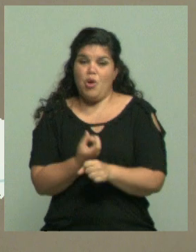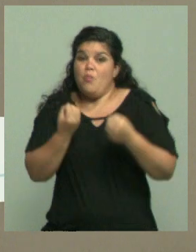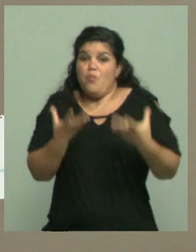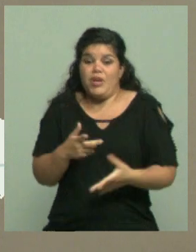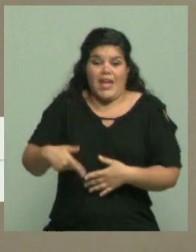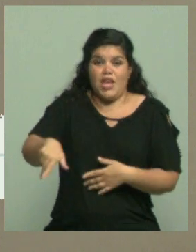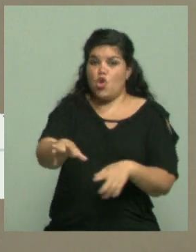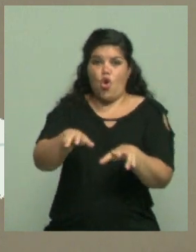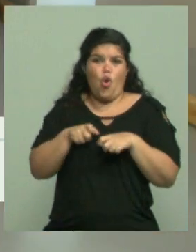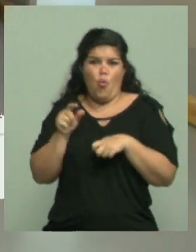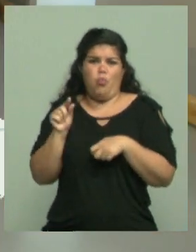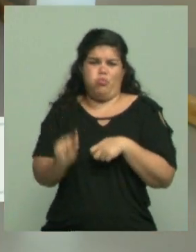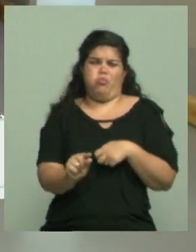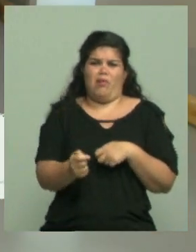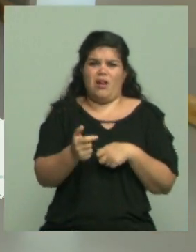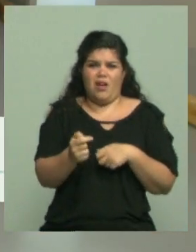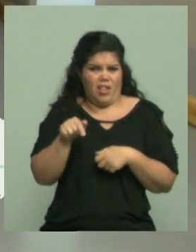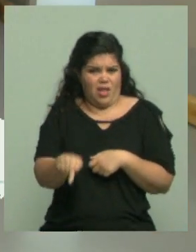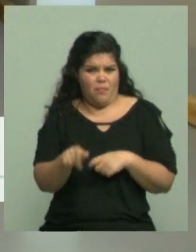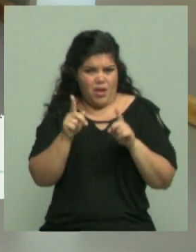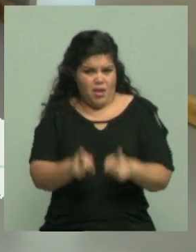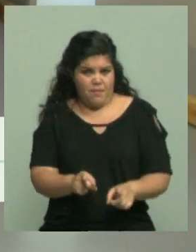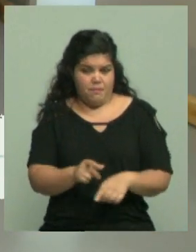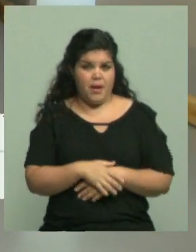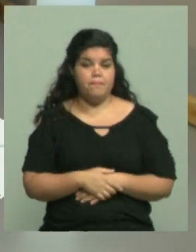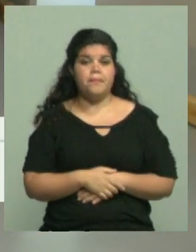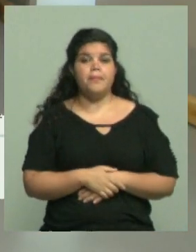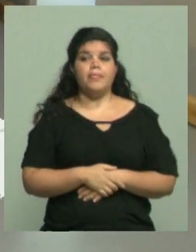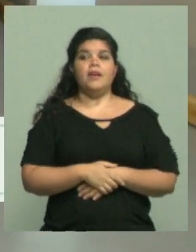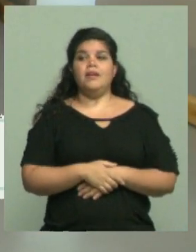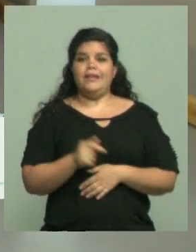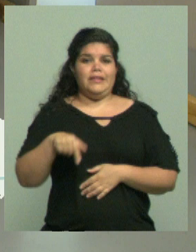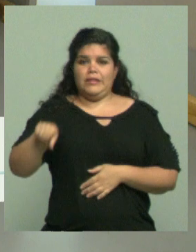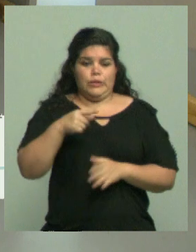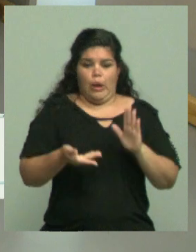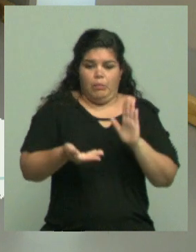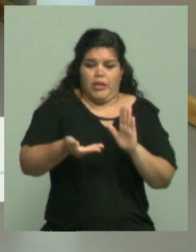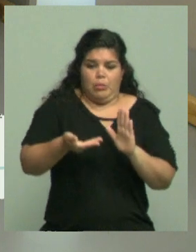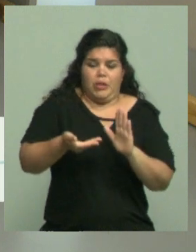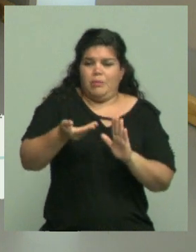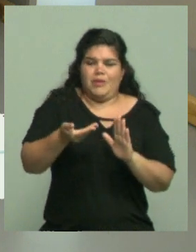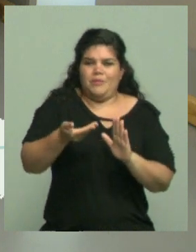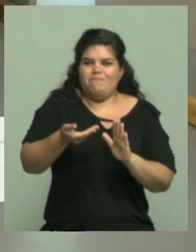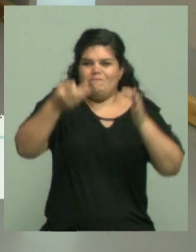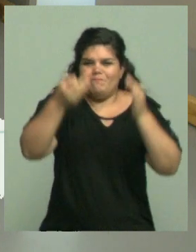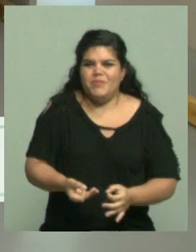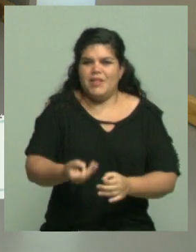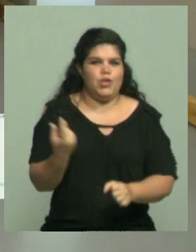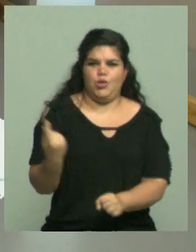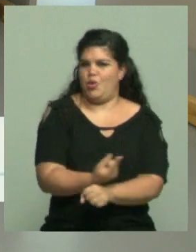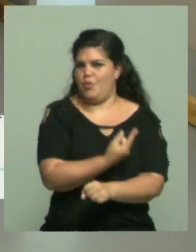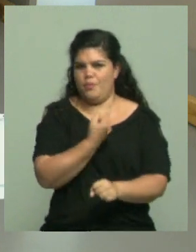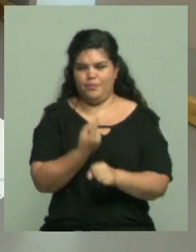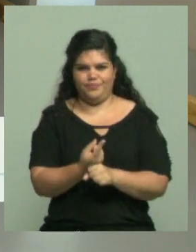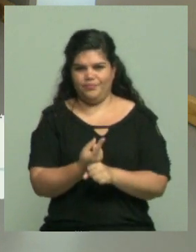hablar de lo mismo, se ha perdido, no se ha recuperado y más allá de los aumentos no logra recuperarse, ¿no? Totalmente de acuerdo. Y a